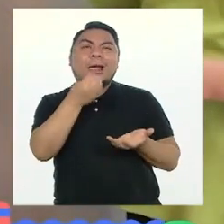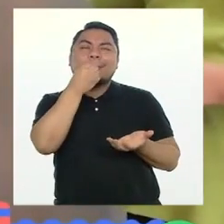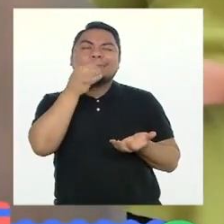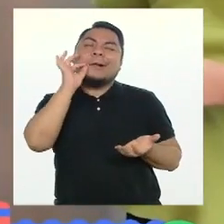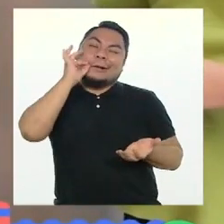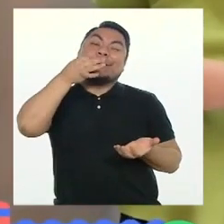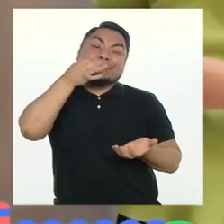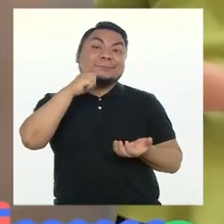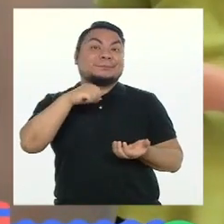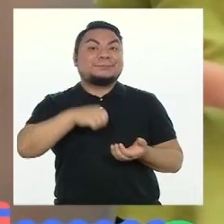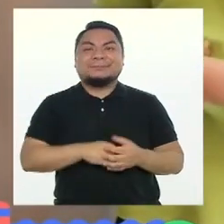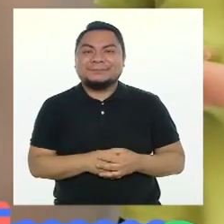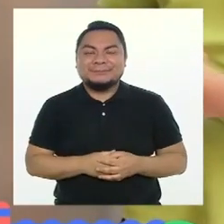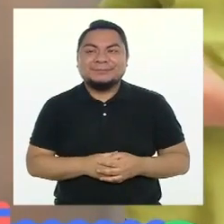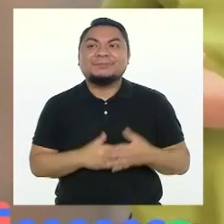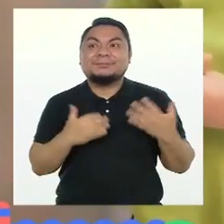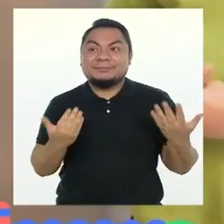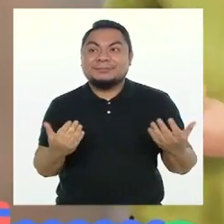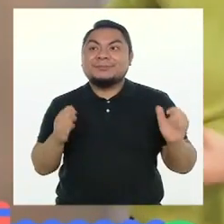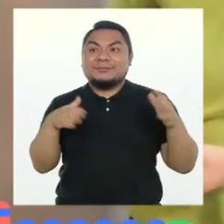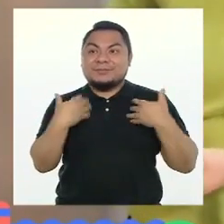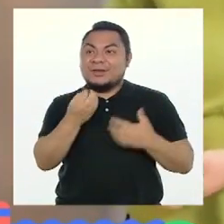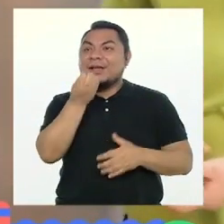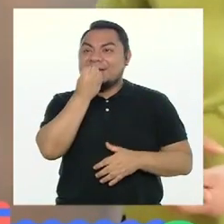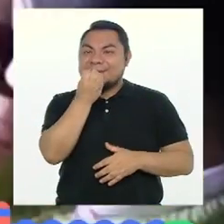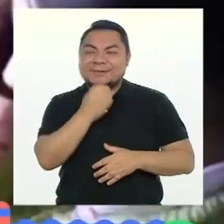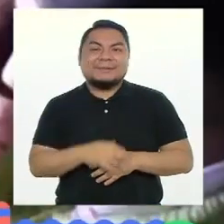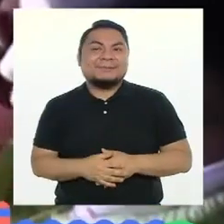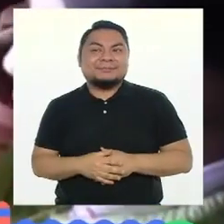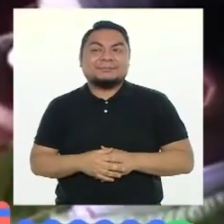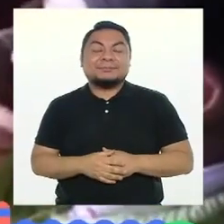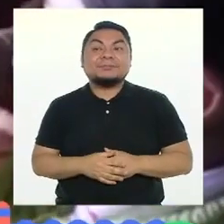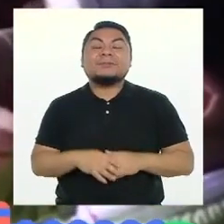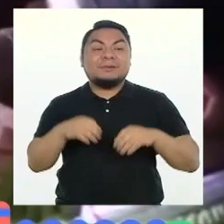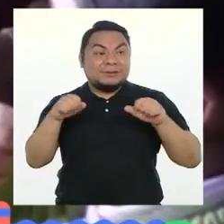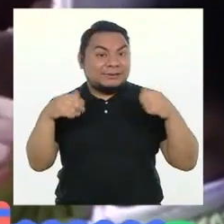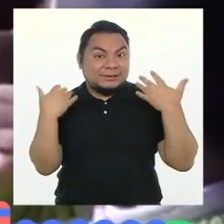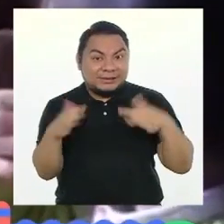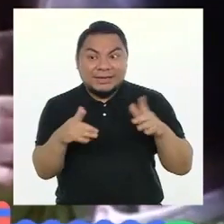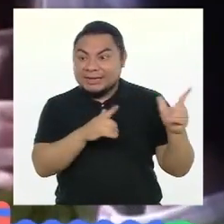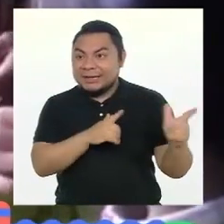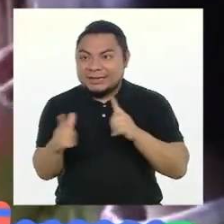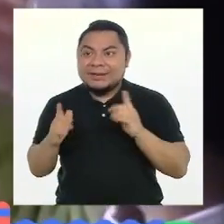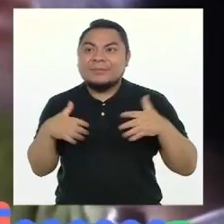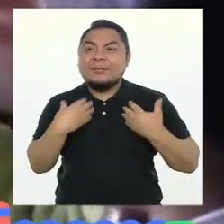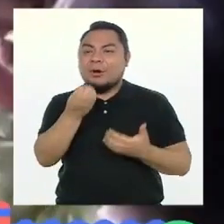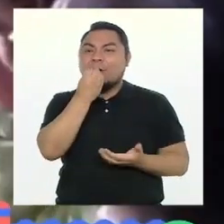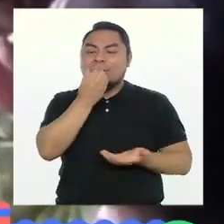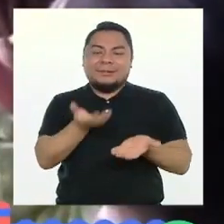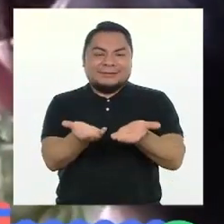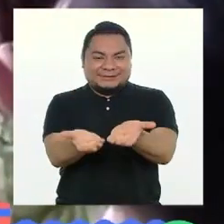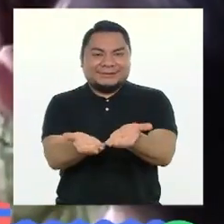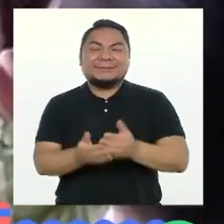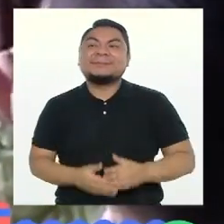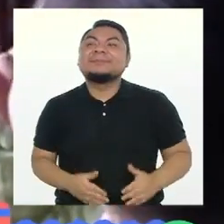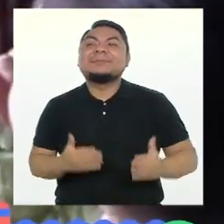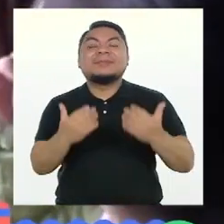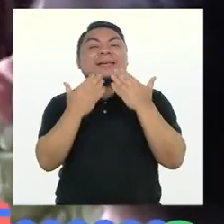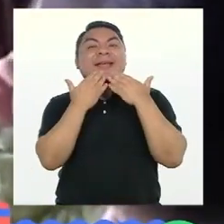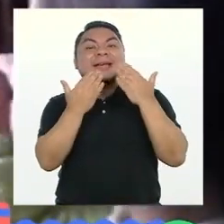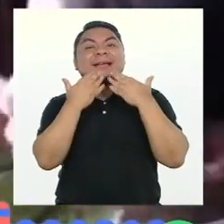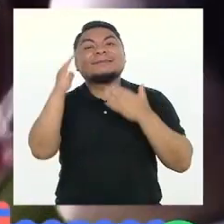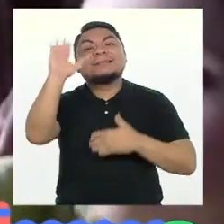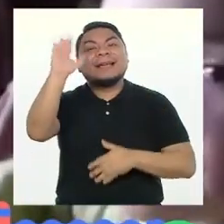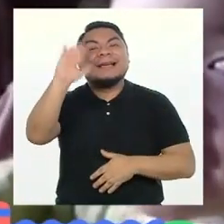rica. La podemos comer. Ahora sí podemos comer. Gracias